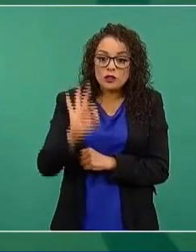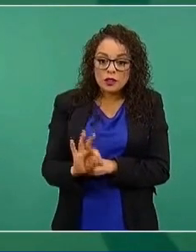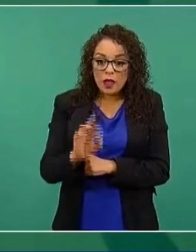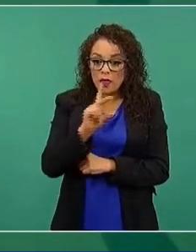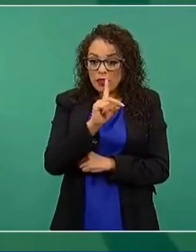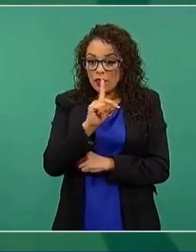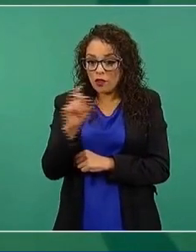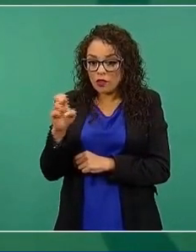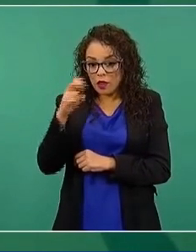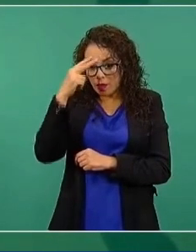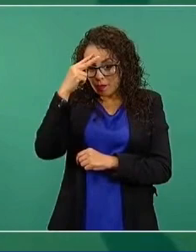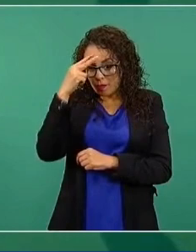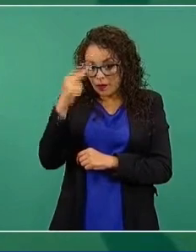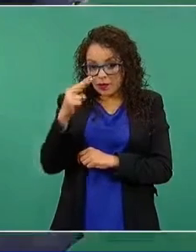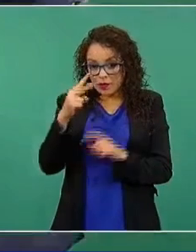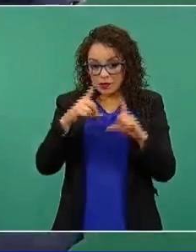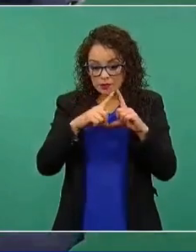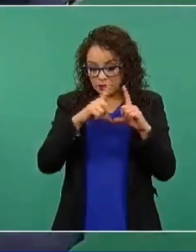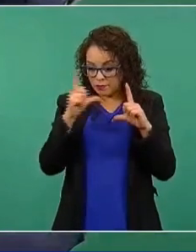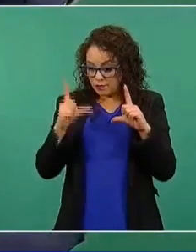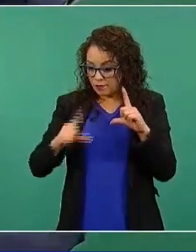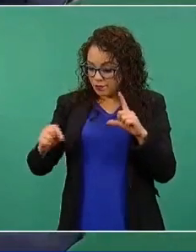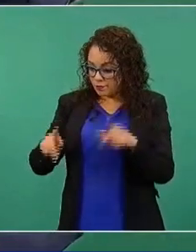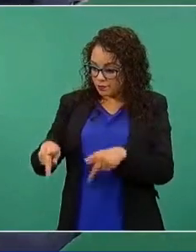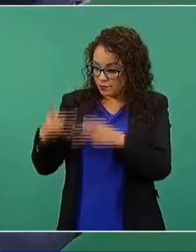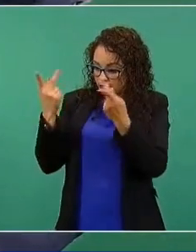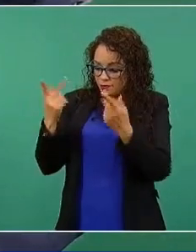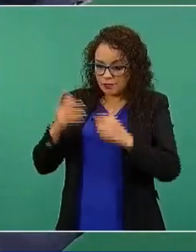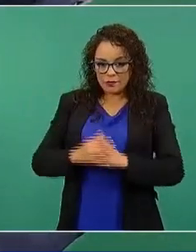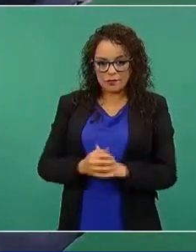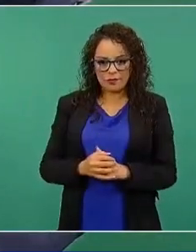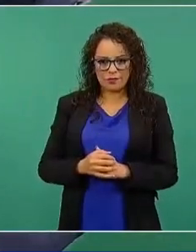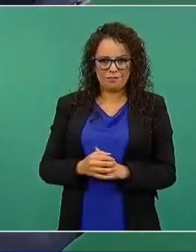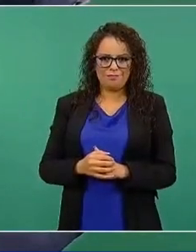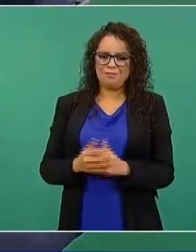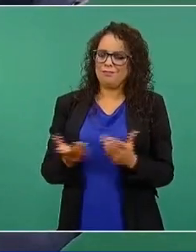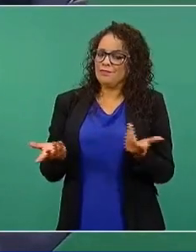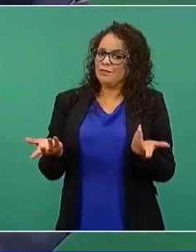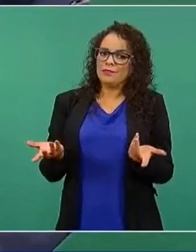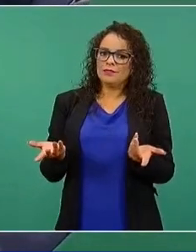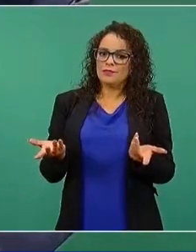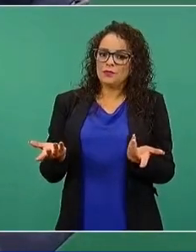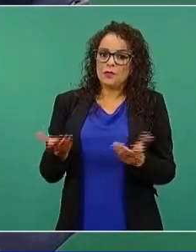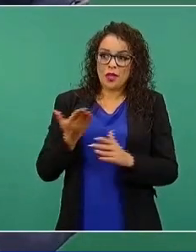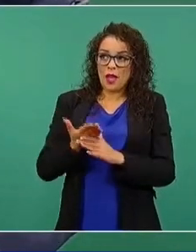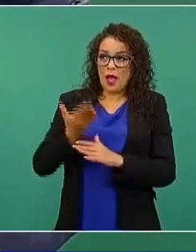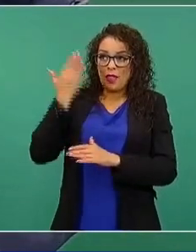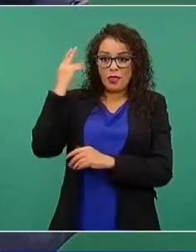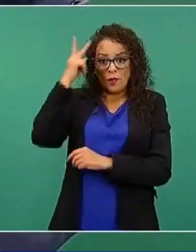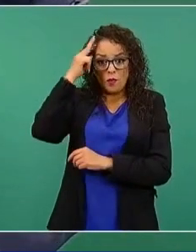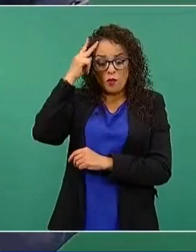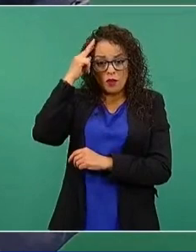nacional. Ni en la época de Porfirio Díaz se enajenó